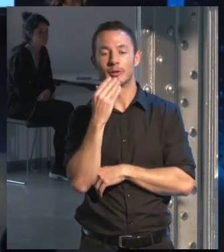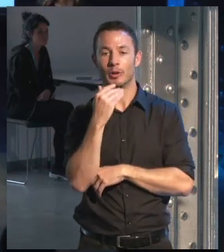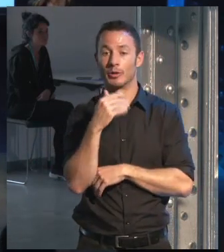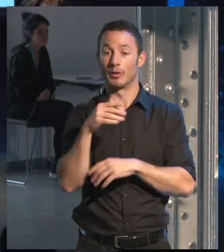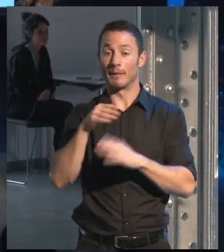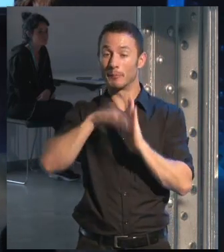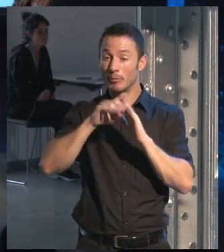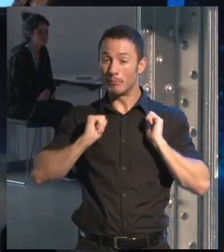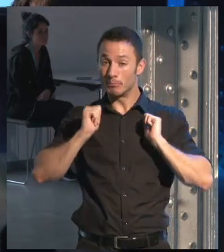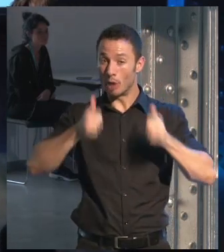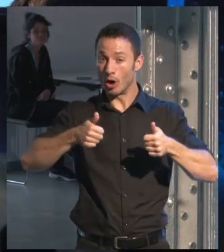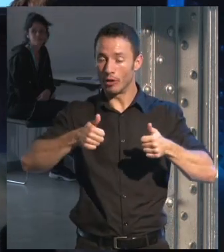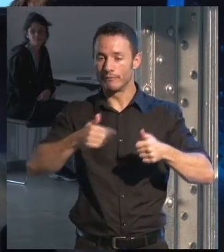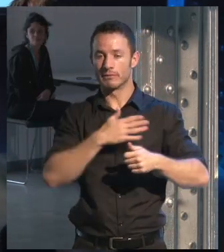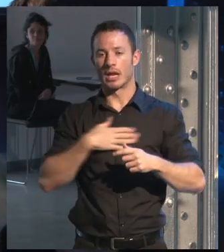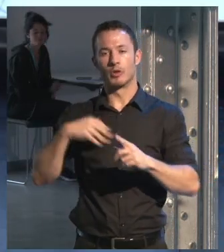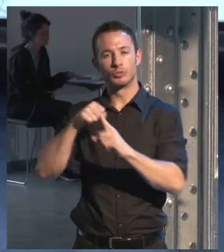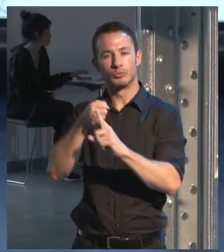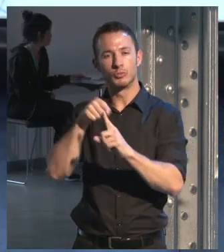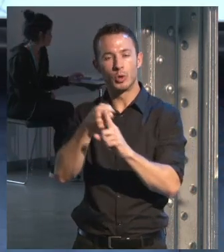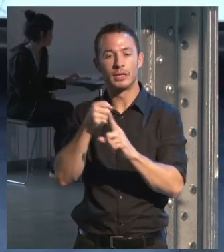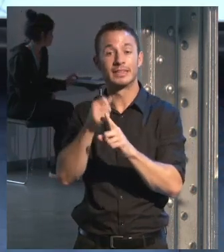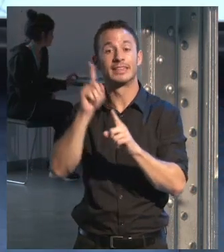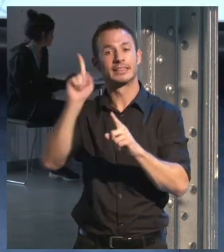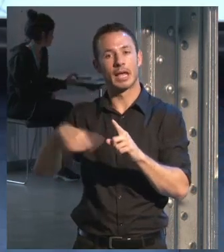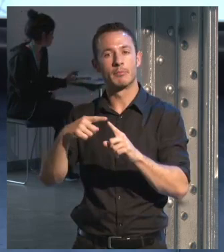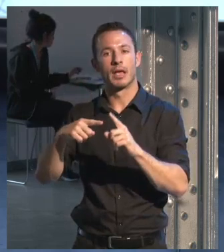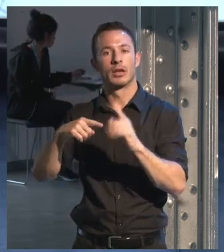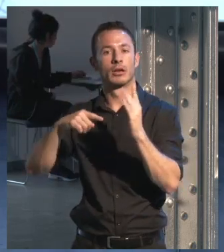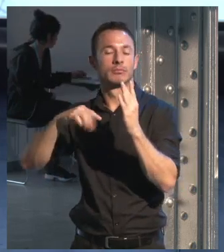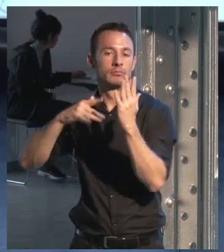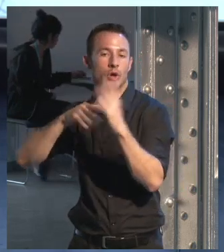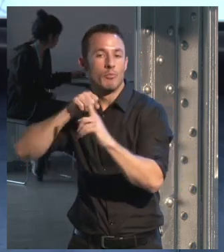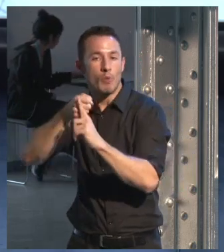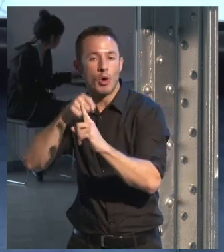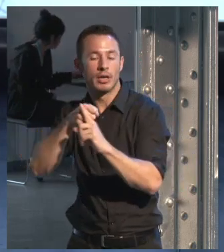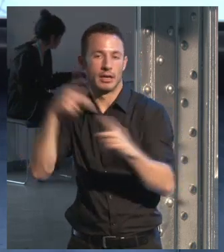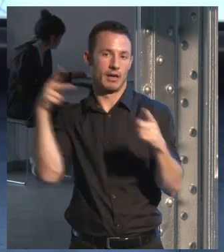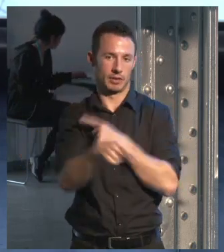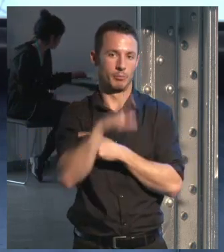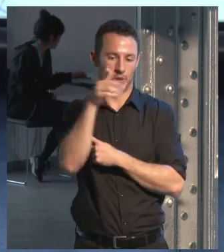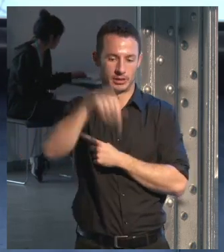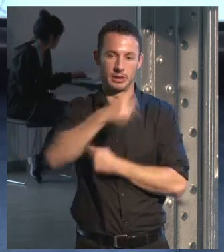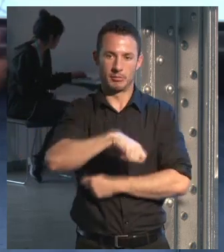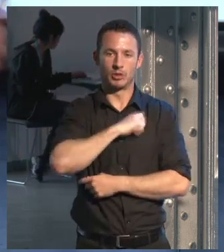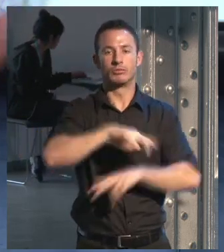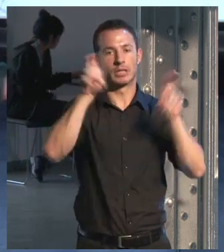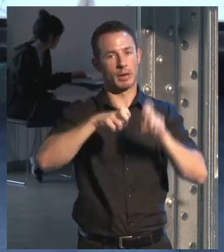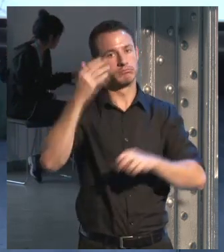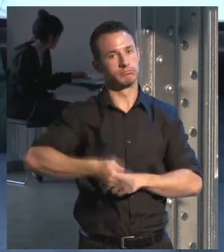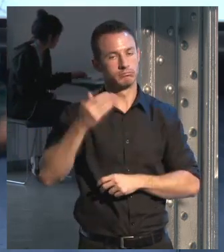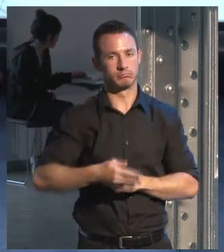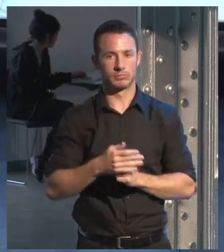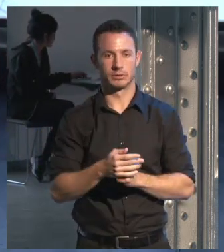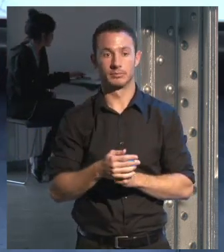programa quisimos hacer algo contra el bullying y el ciberbullying porque vimos que es un tema bastante gordo en España y que además por